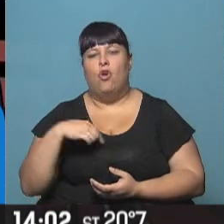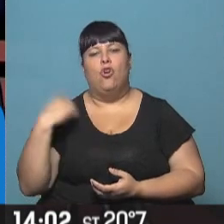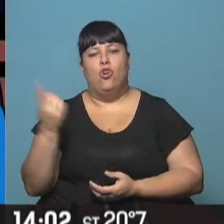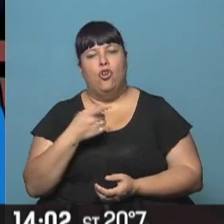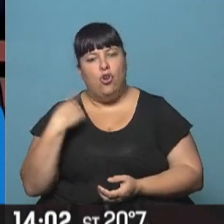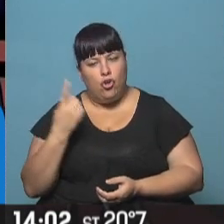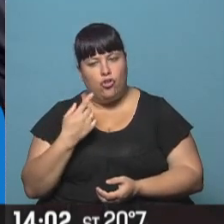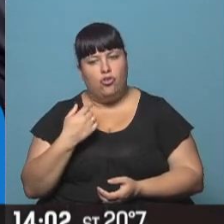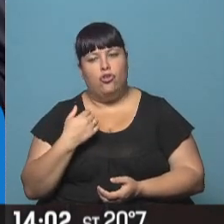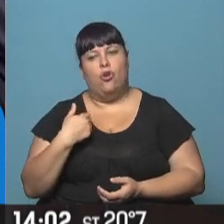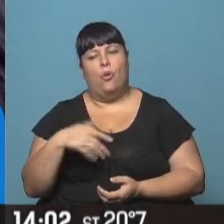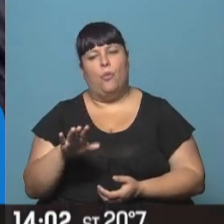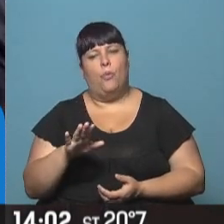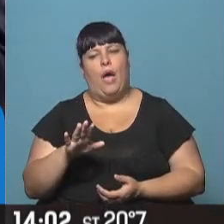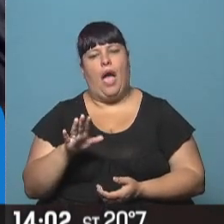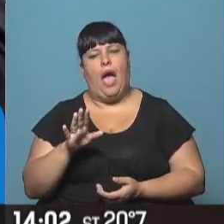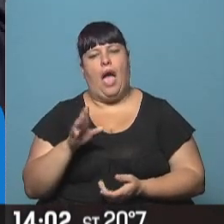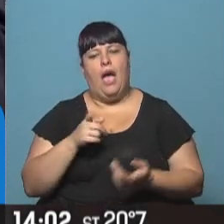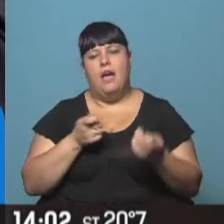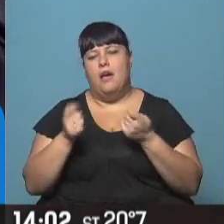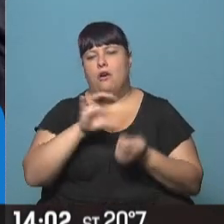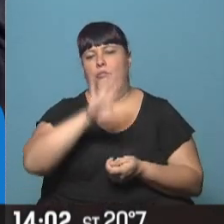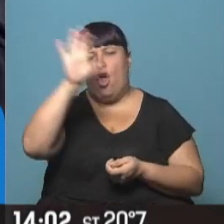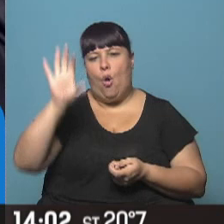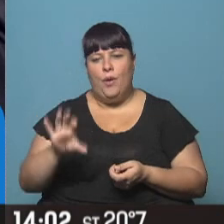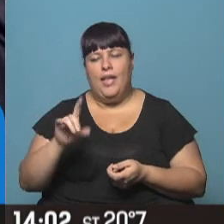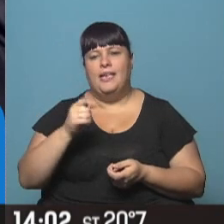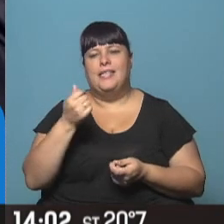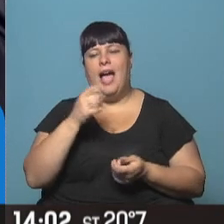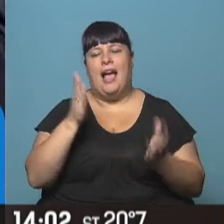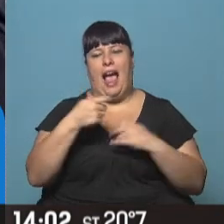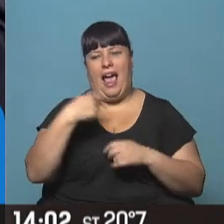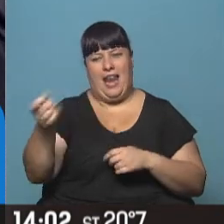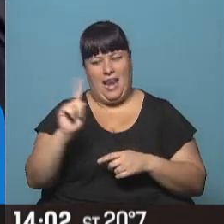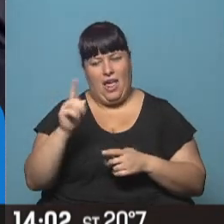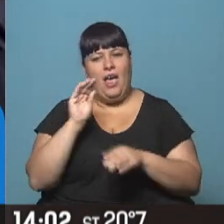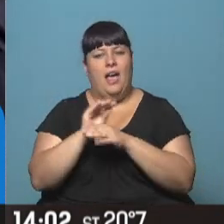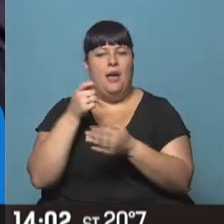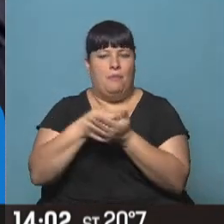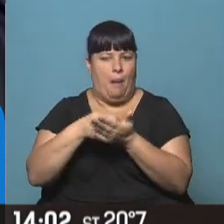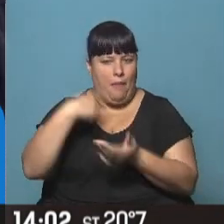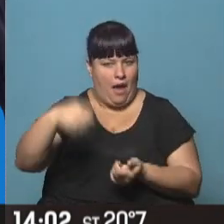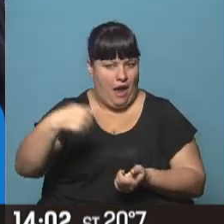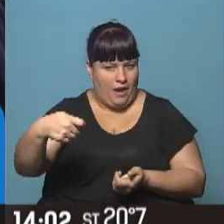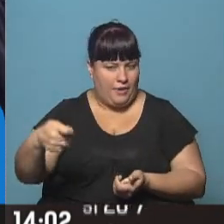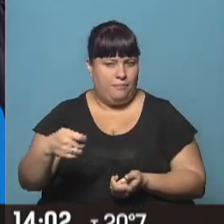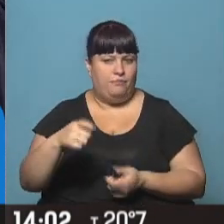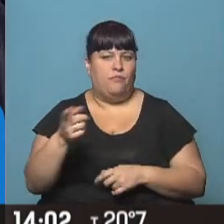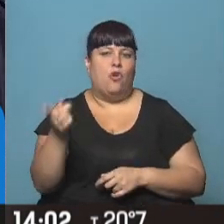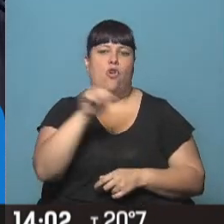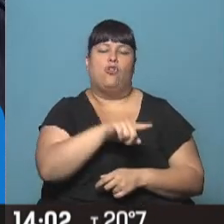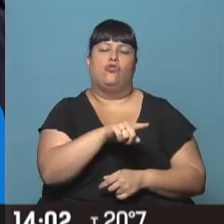Nosotros vamos a manejarnos con las provincias que no transfirieron sus cajas, financiando